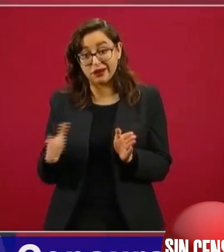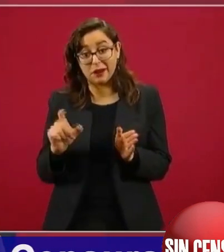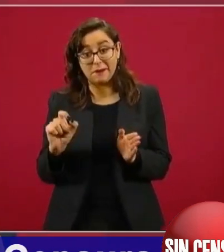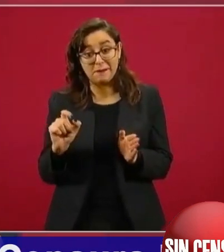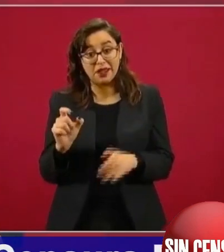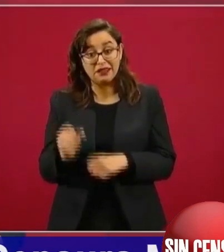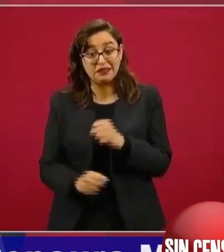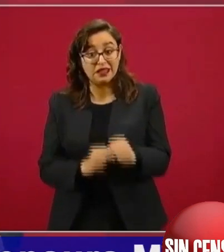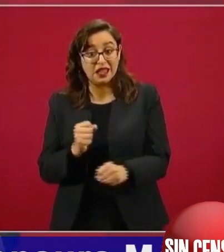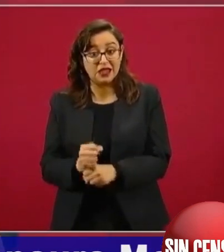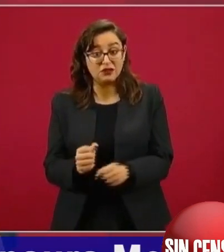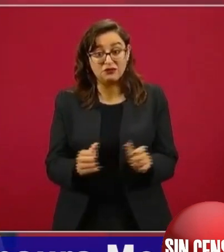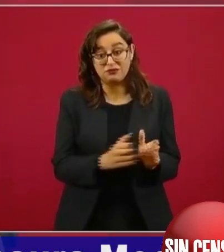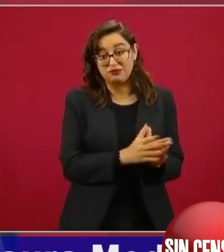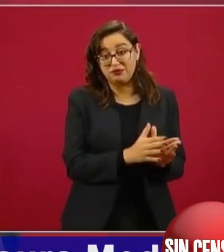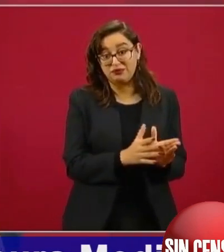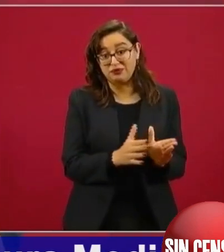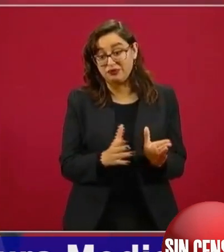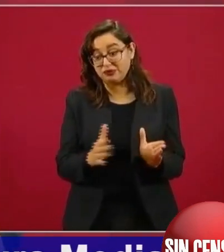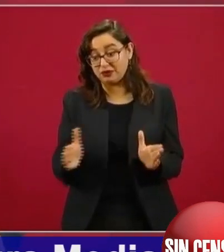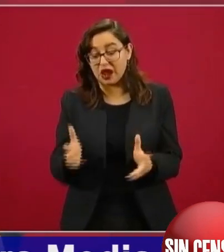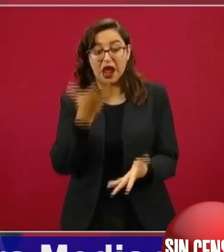pues la mitad de la energía eléctrica